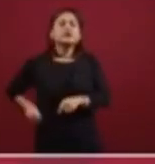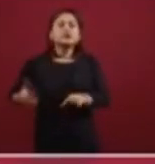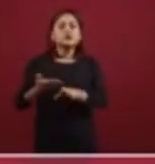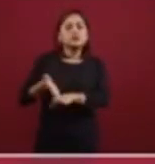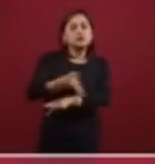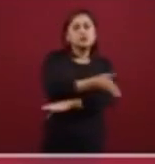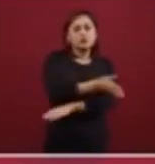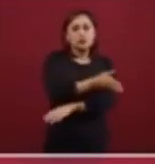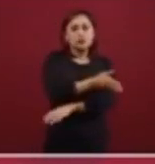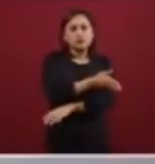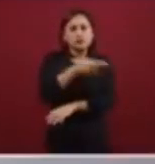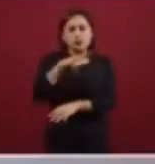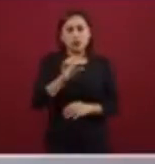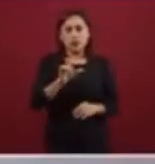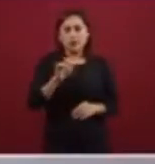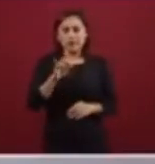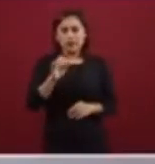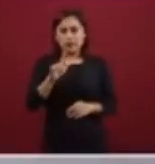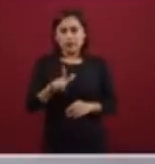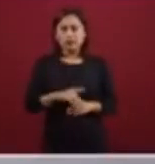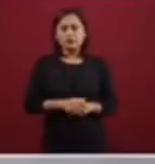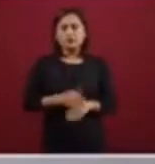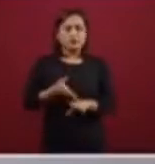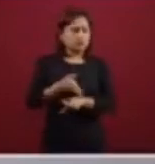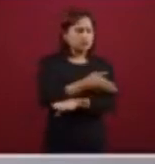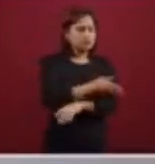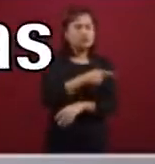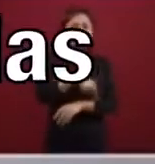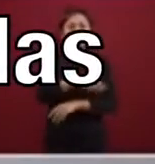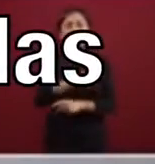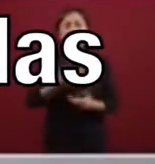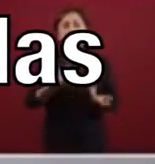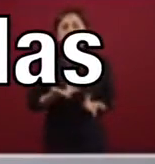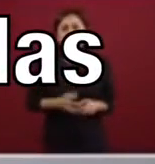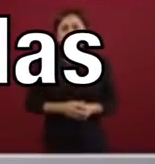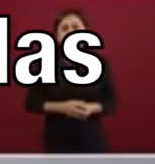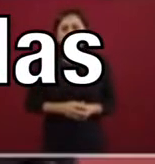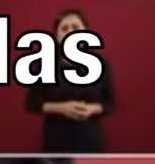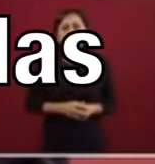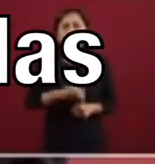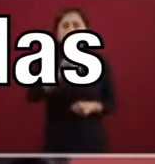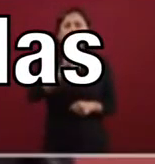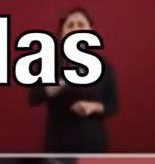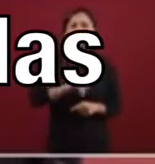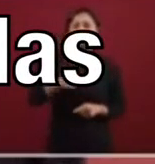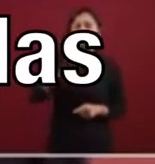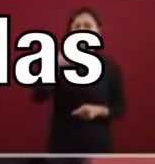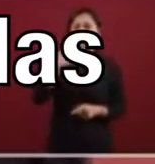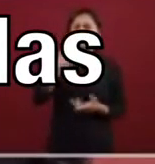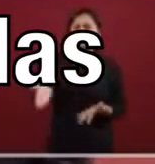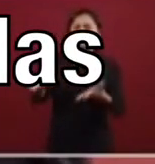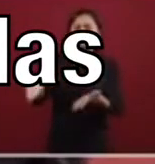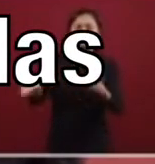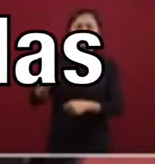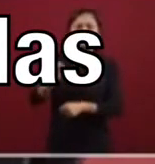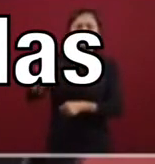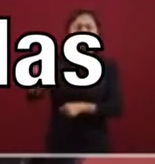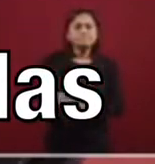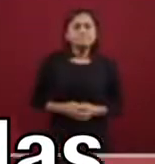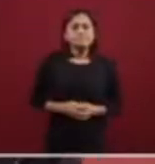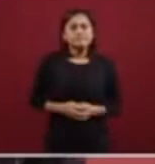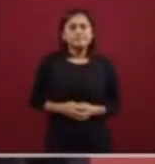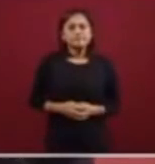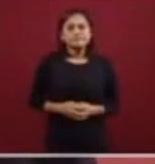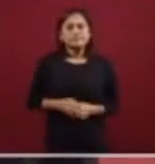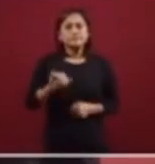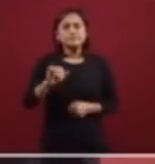periodo neoliberal, se la pasaron diciendo de que sí, eso está bien, hay que